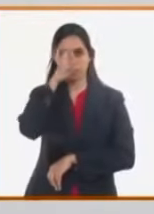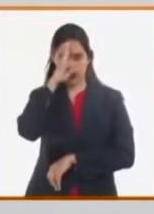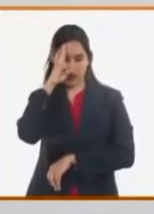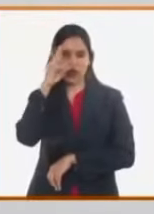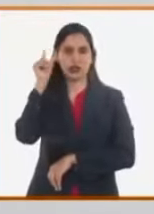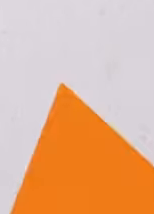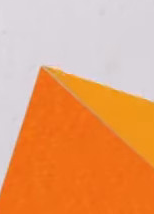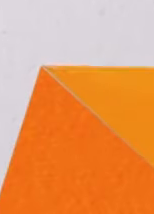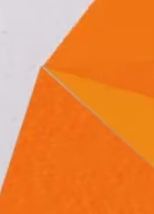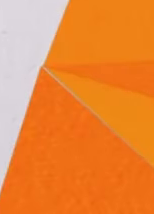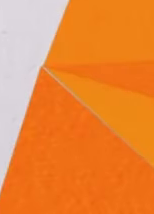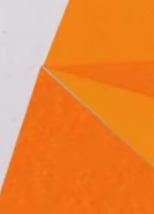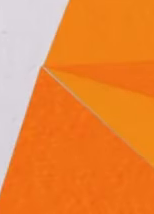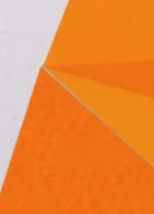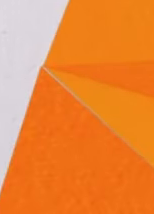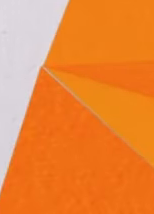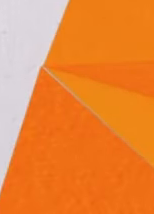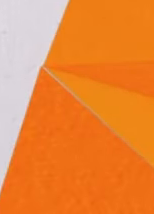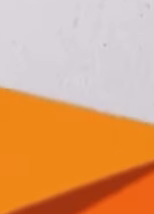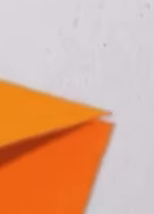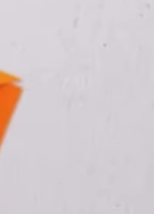profesionales les da la